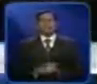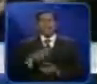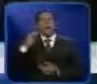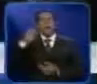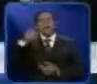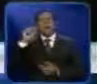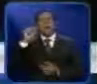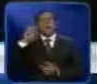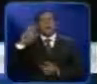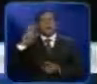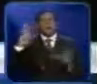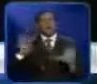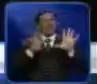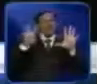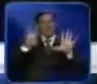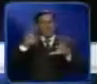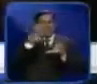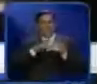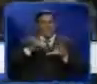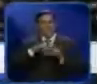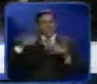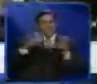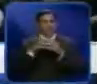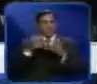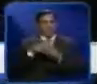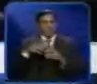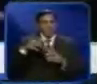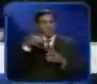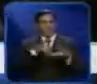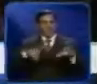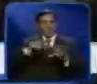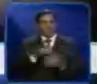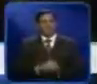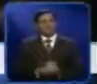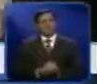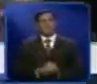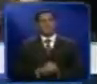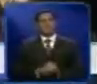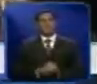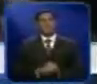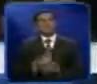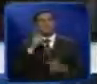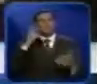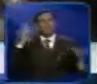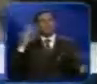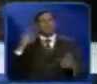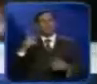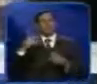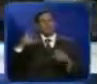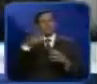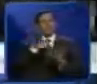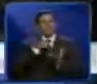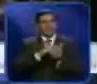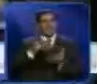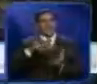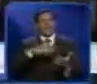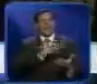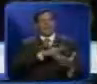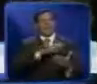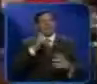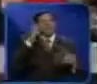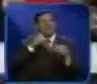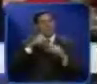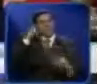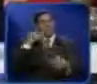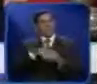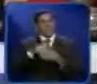Backspacer es el noveno disco de estudio de la agrupación, una optimista, esperanzada colección de canciones inspiradas en parte por